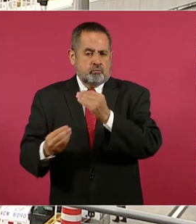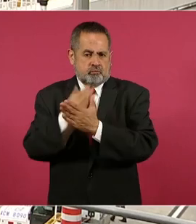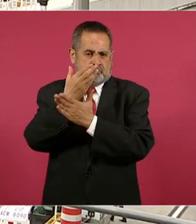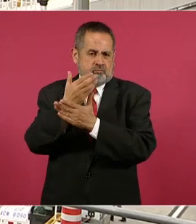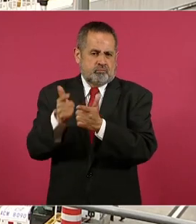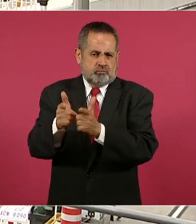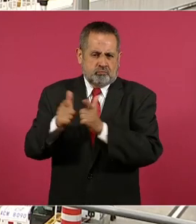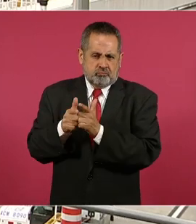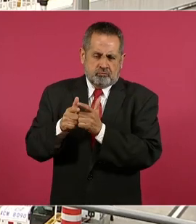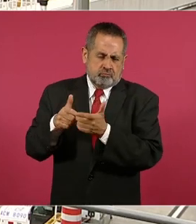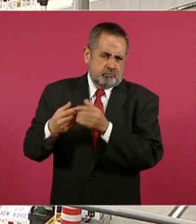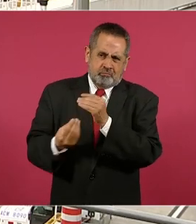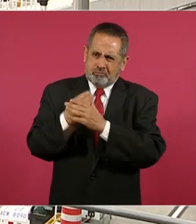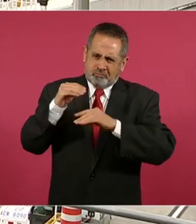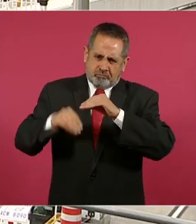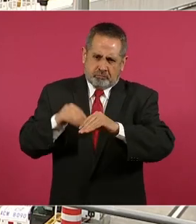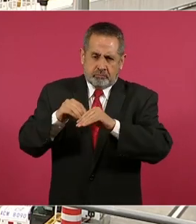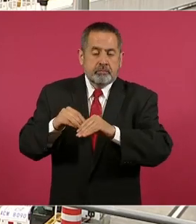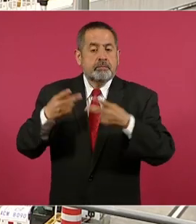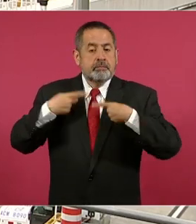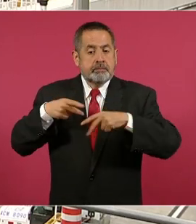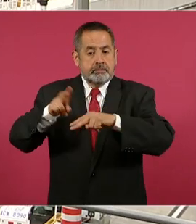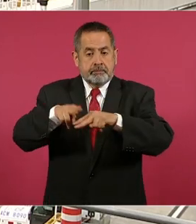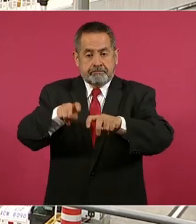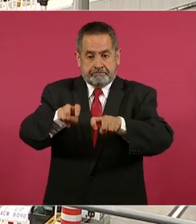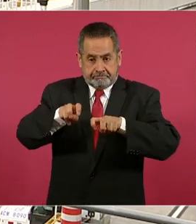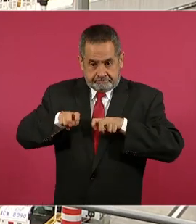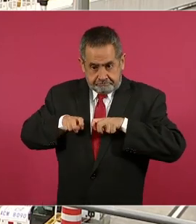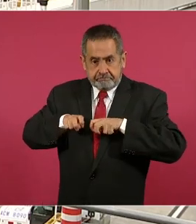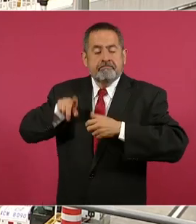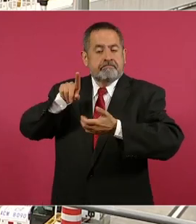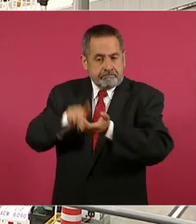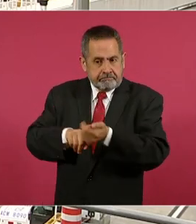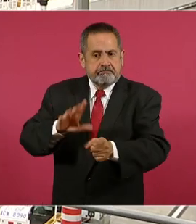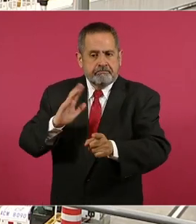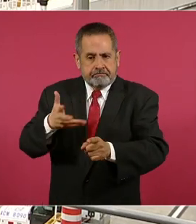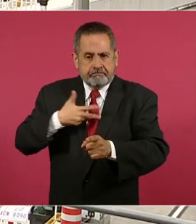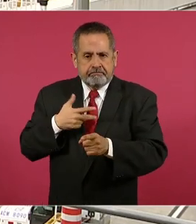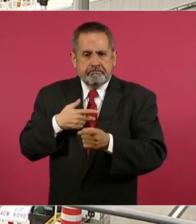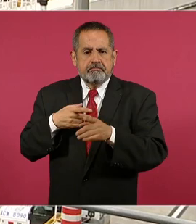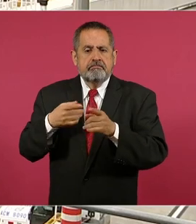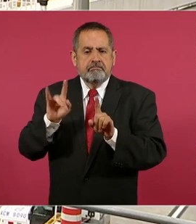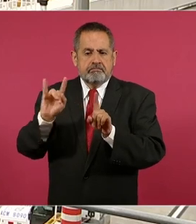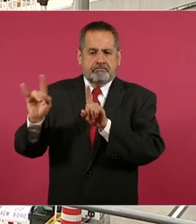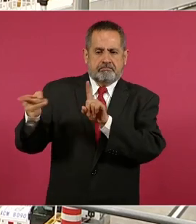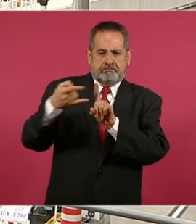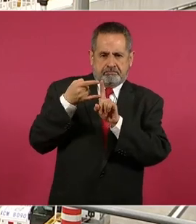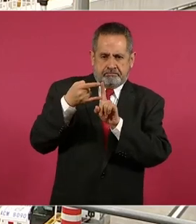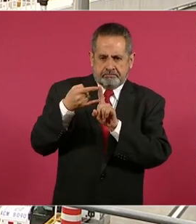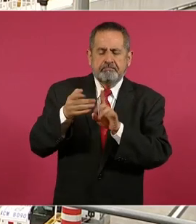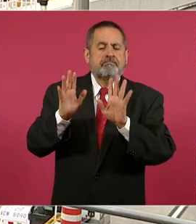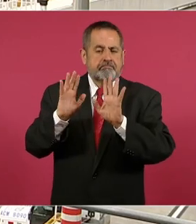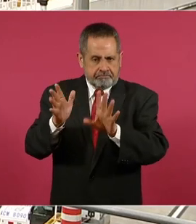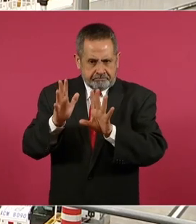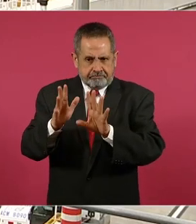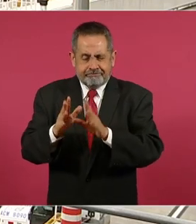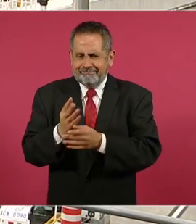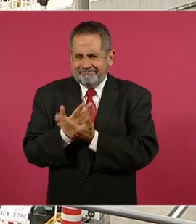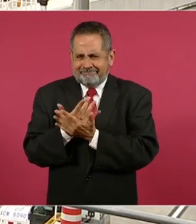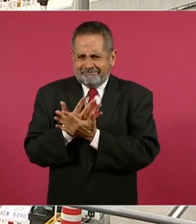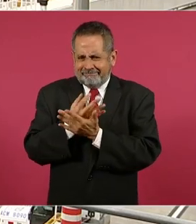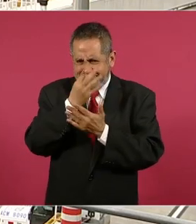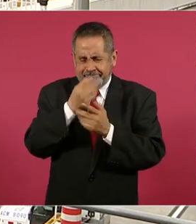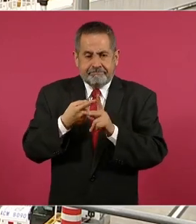generación. Nuestros pasajeros se encuentran a bordo de la aeronave. Las puertas han sido cerradas y en un momento